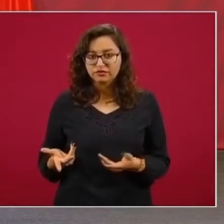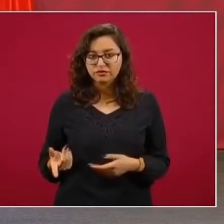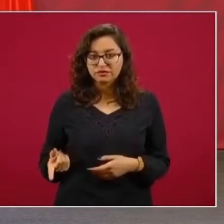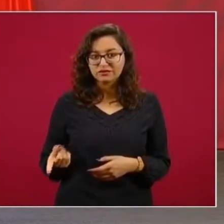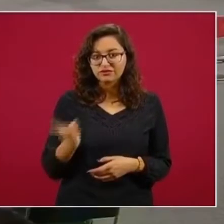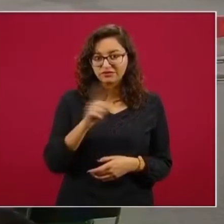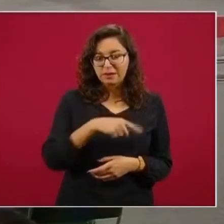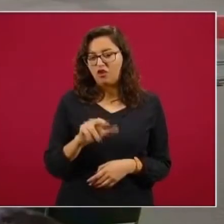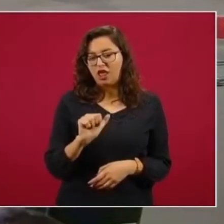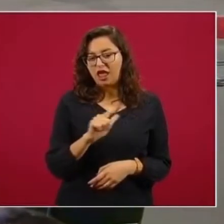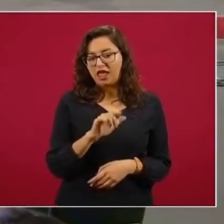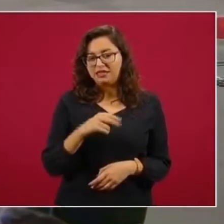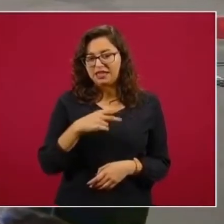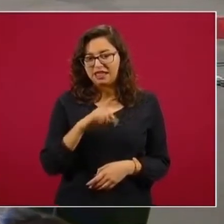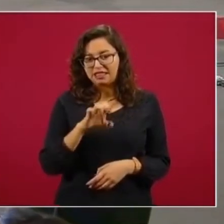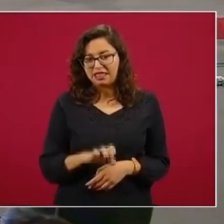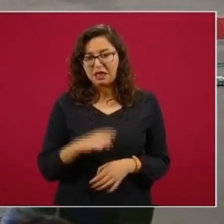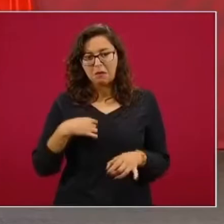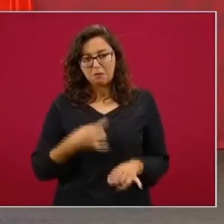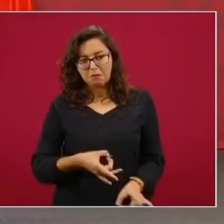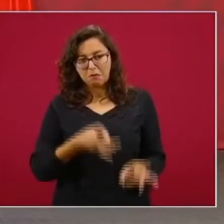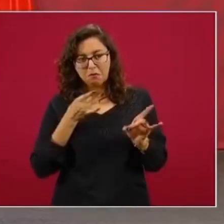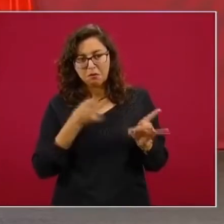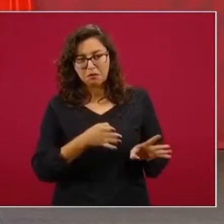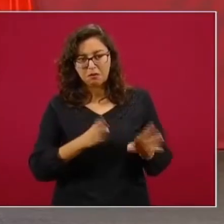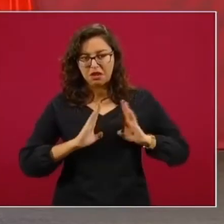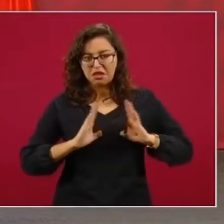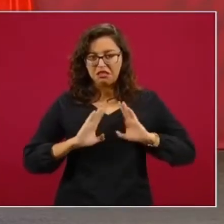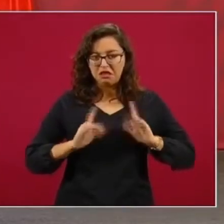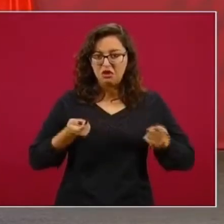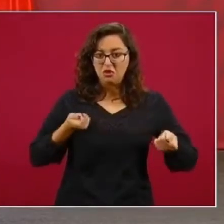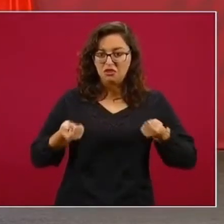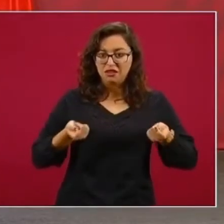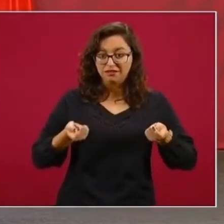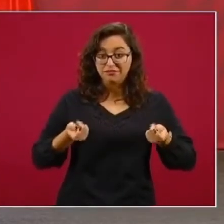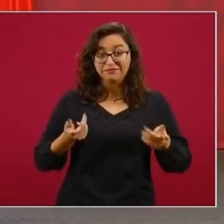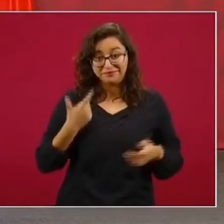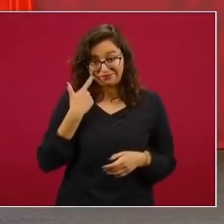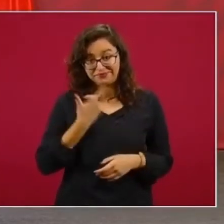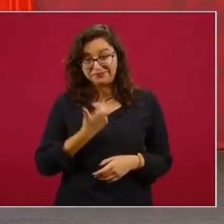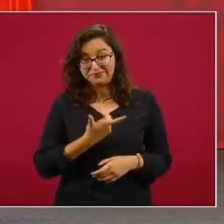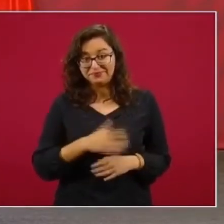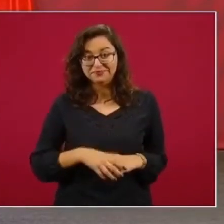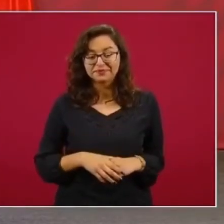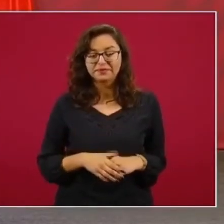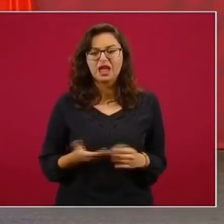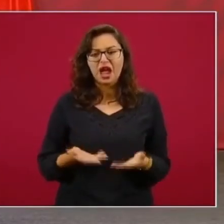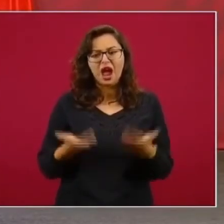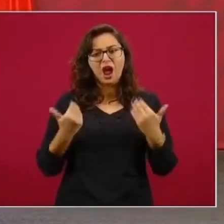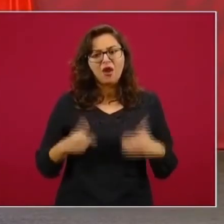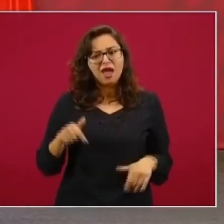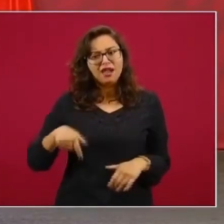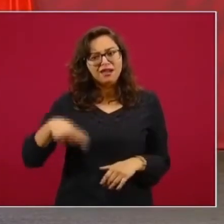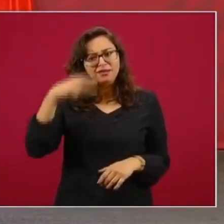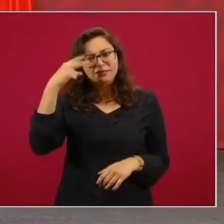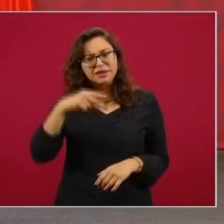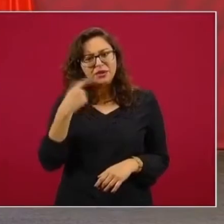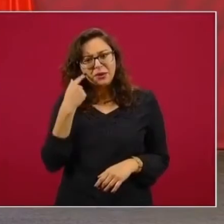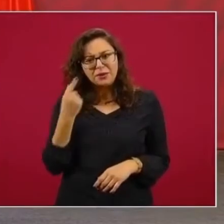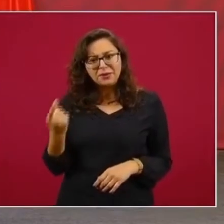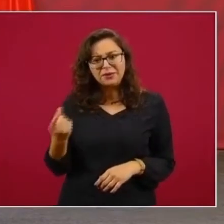presidente Salvador Allende. Y ese era. Y ahora el de Claudio es este.